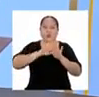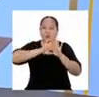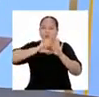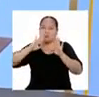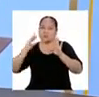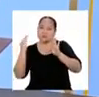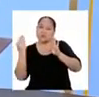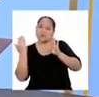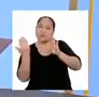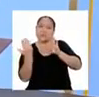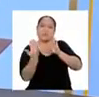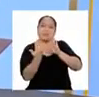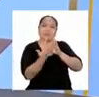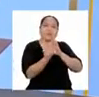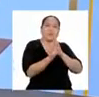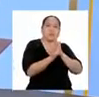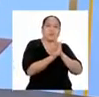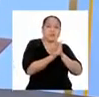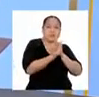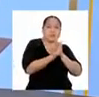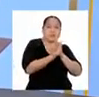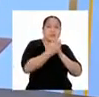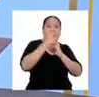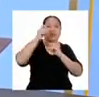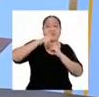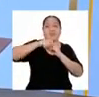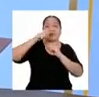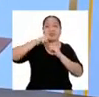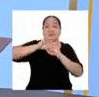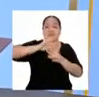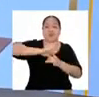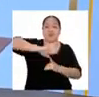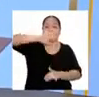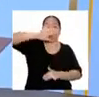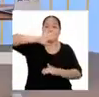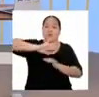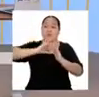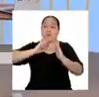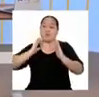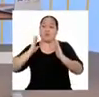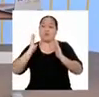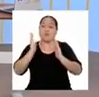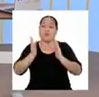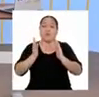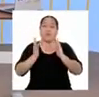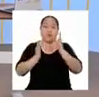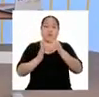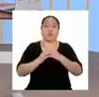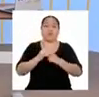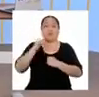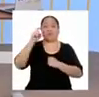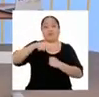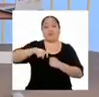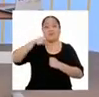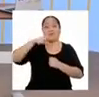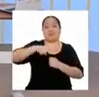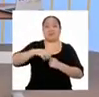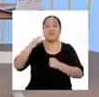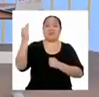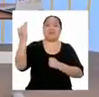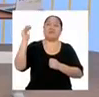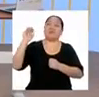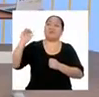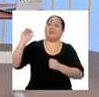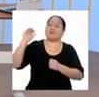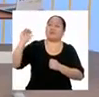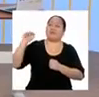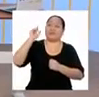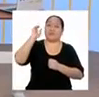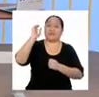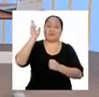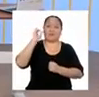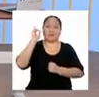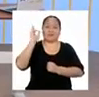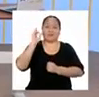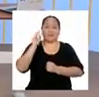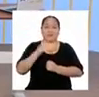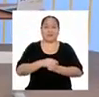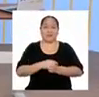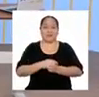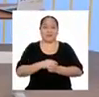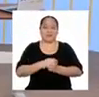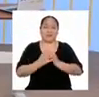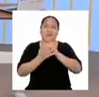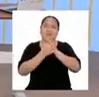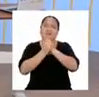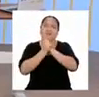la carpa, porque tiene que tener sus paredes. Para eso voy a llamar a un profesor